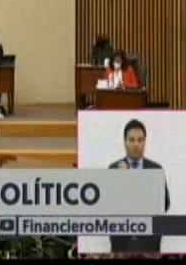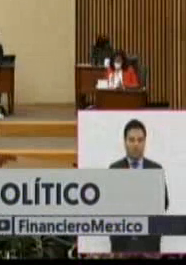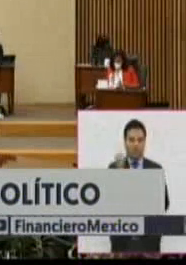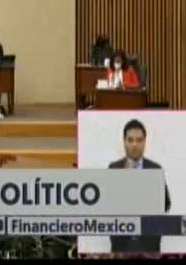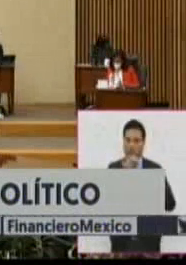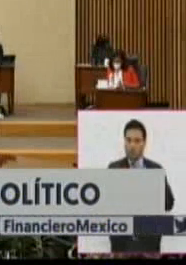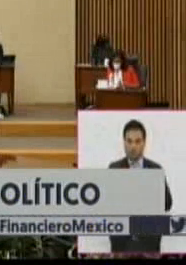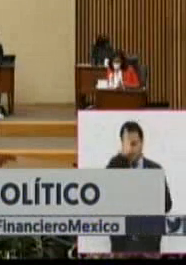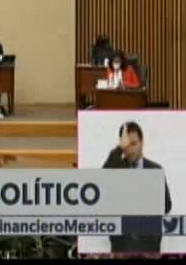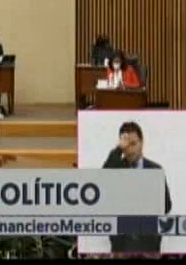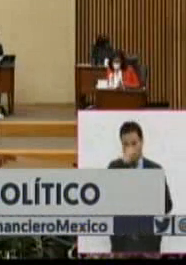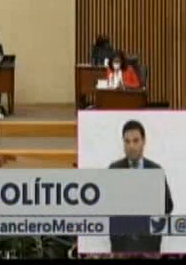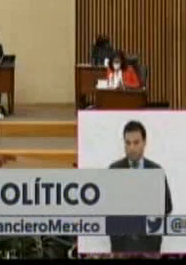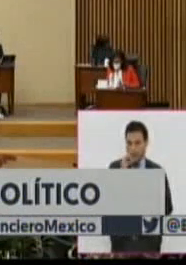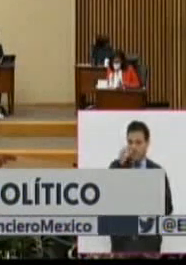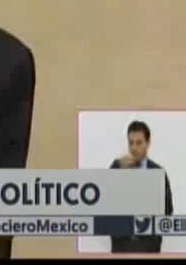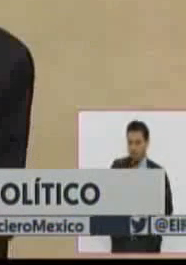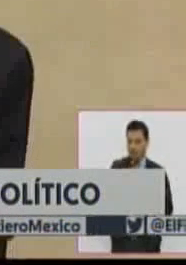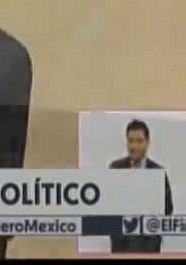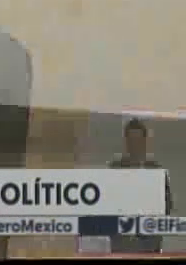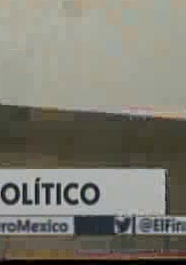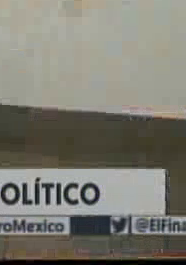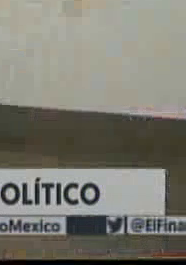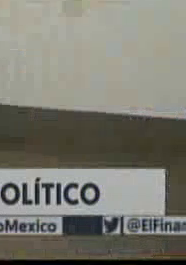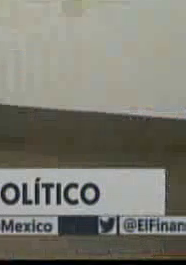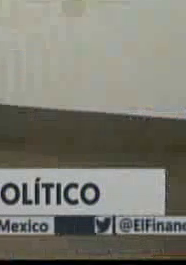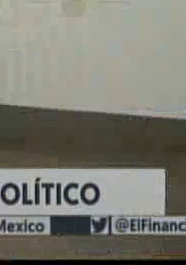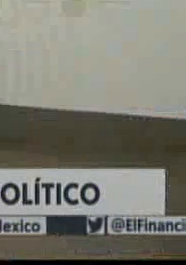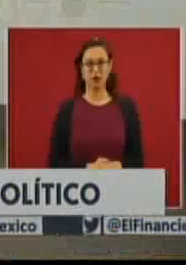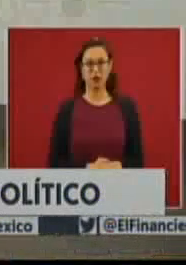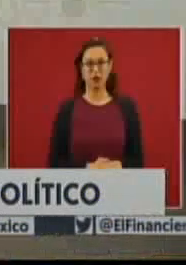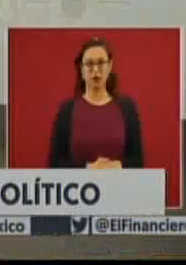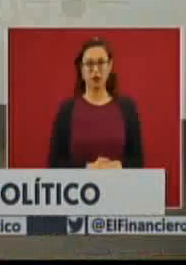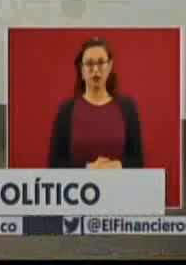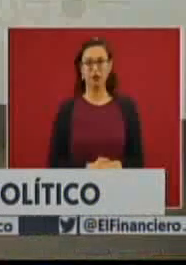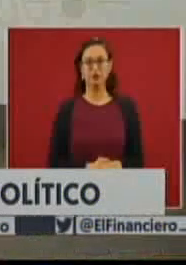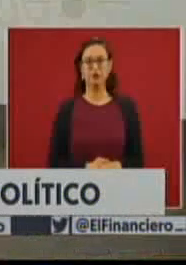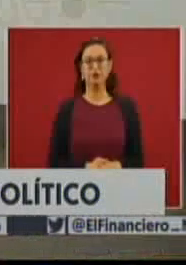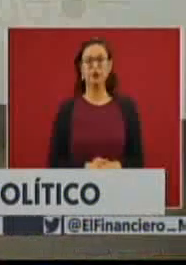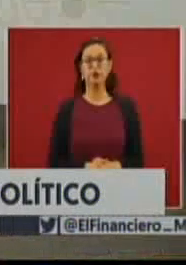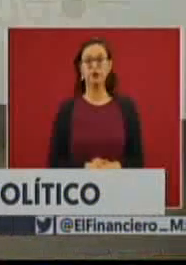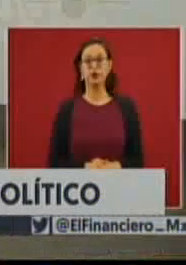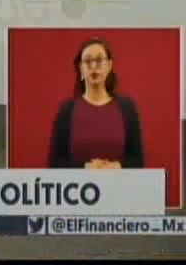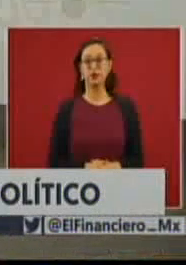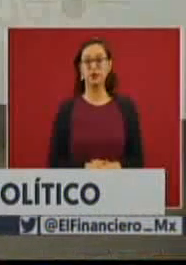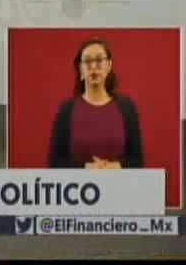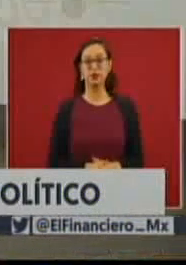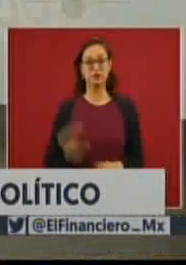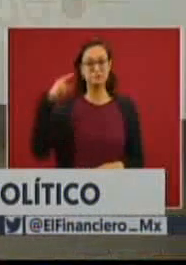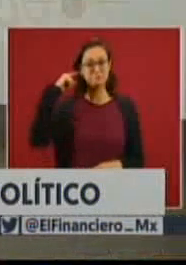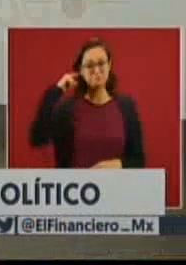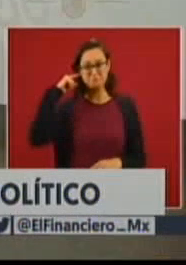es esta intervención que a mí me parece que nada nutre el ánimo republicano de lo que debe ser un